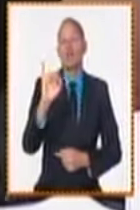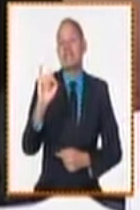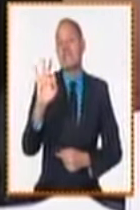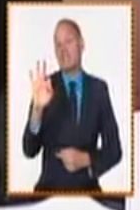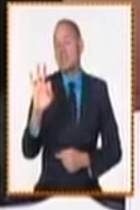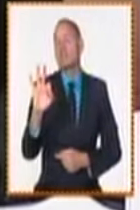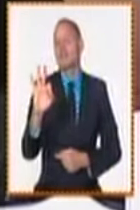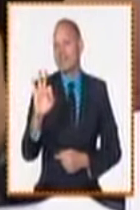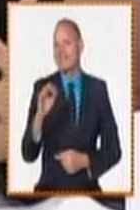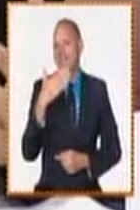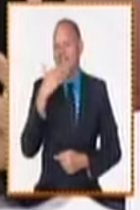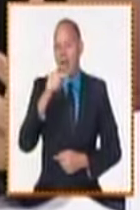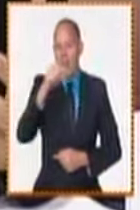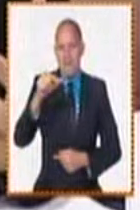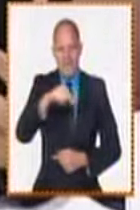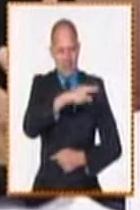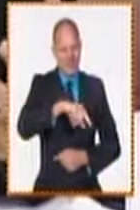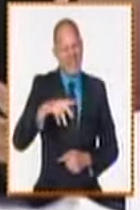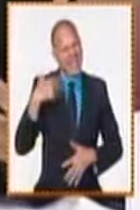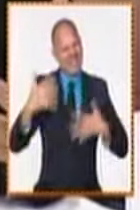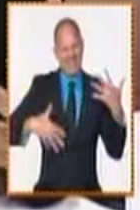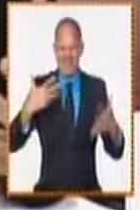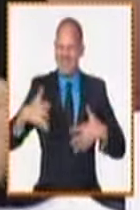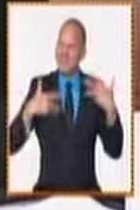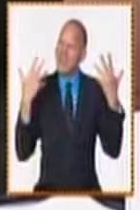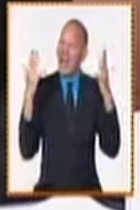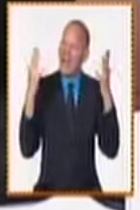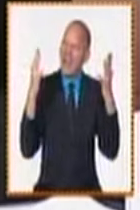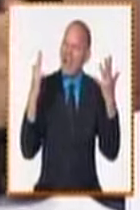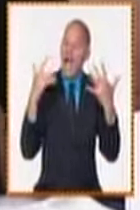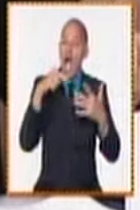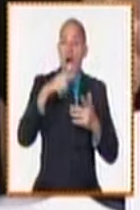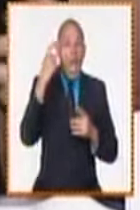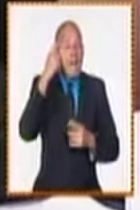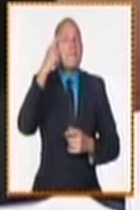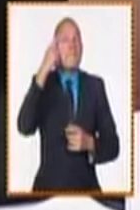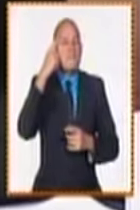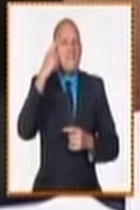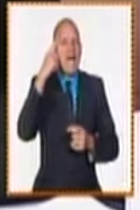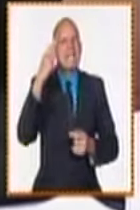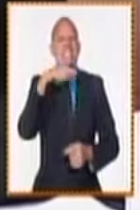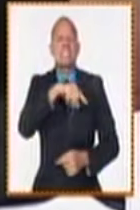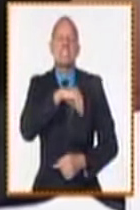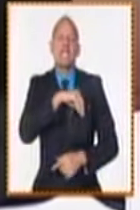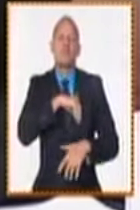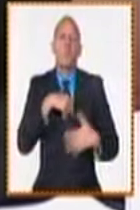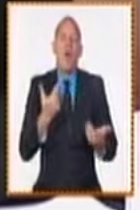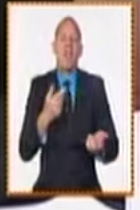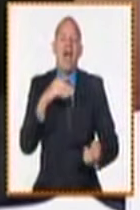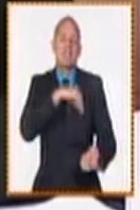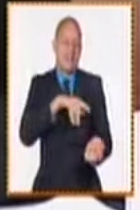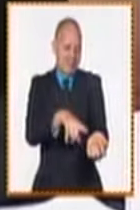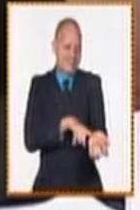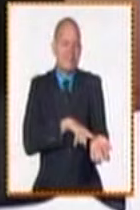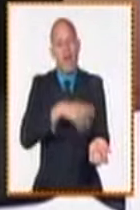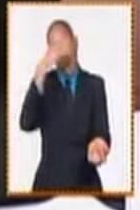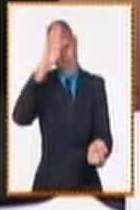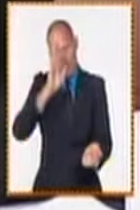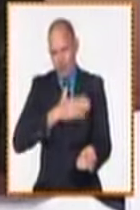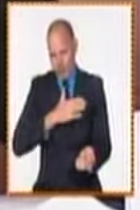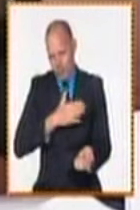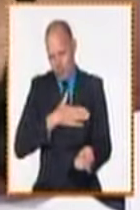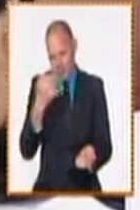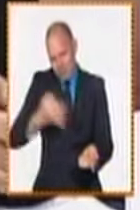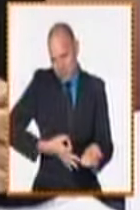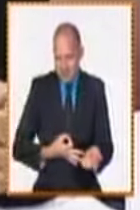sentimientos, de nacimiento, cada vez más del concepto de patria. Por eso cada 20 de octubre conmemoramos el Día de la Cultura